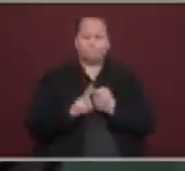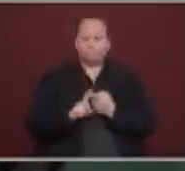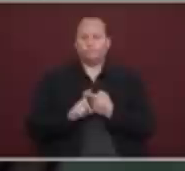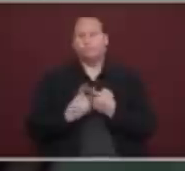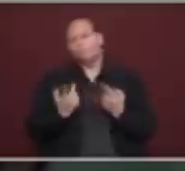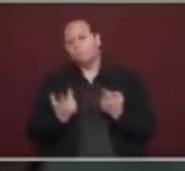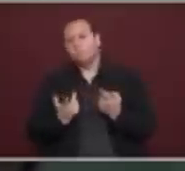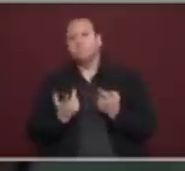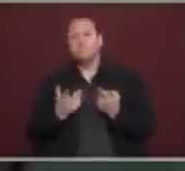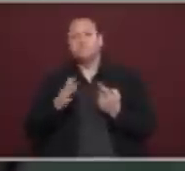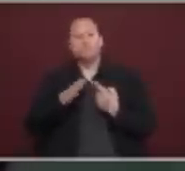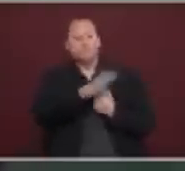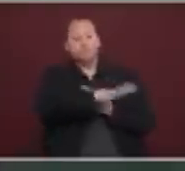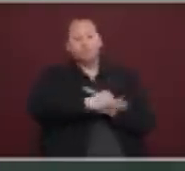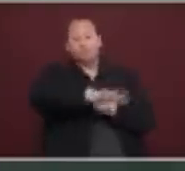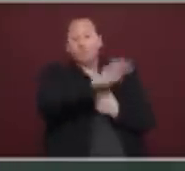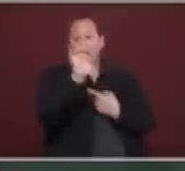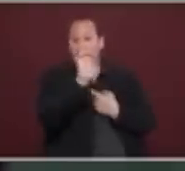ahí